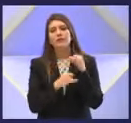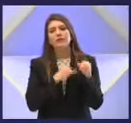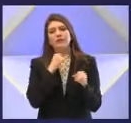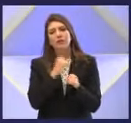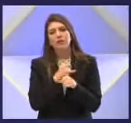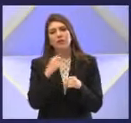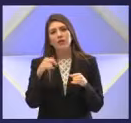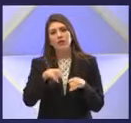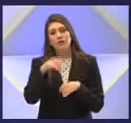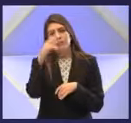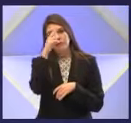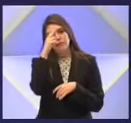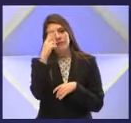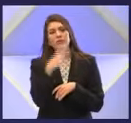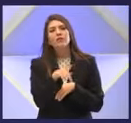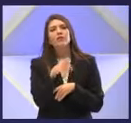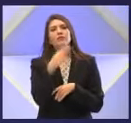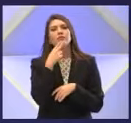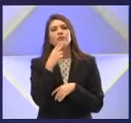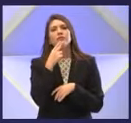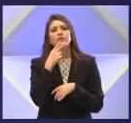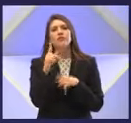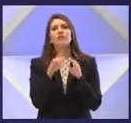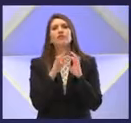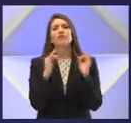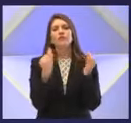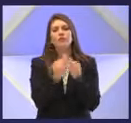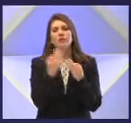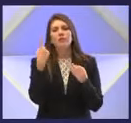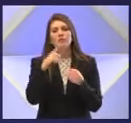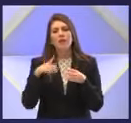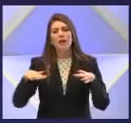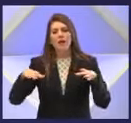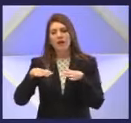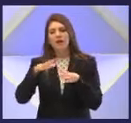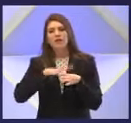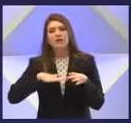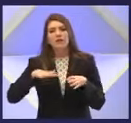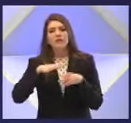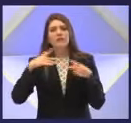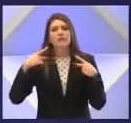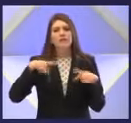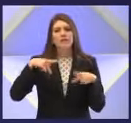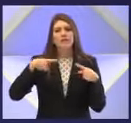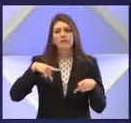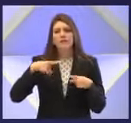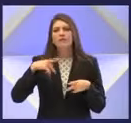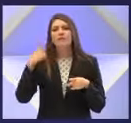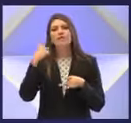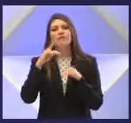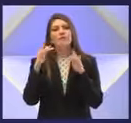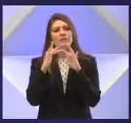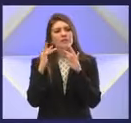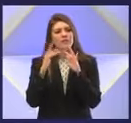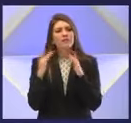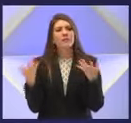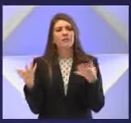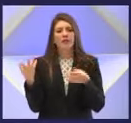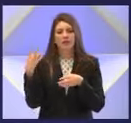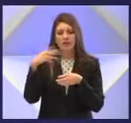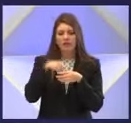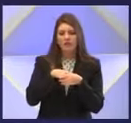méxico para ver modelos comunitarios realmente comunitarios de conectividad de inclusión